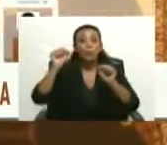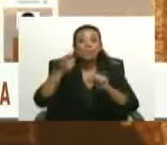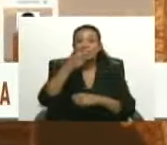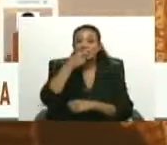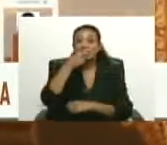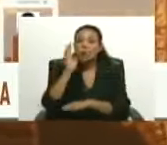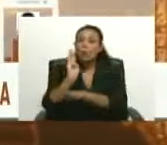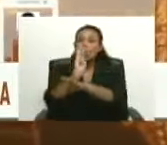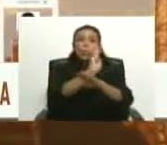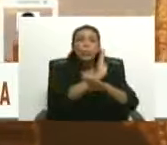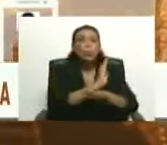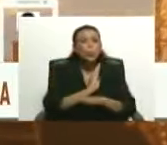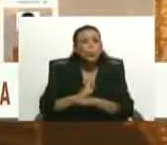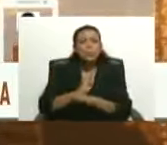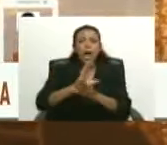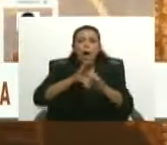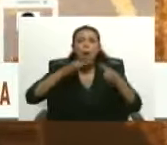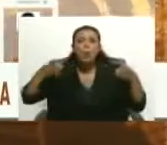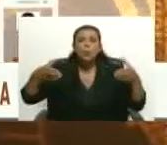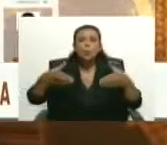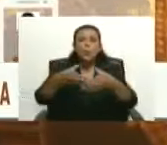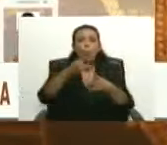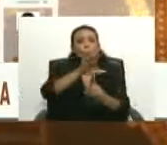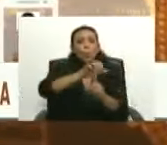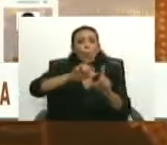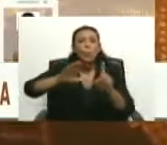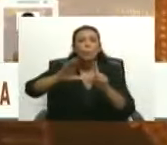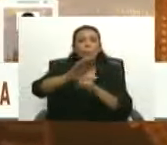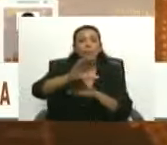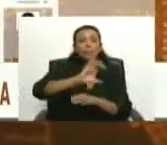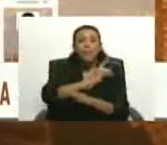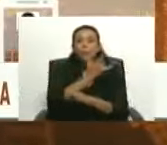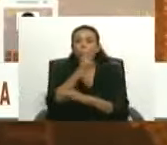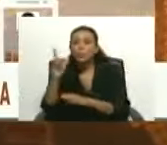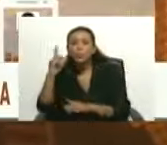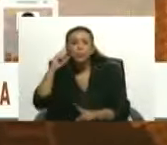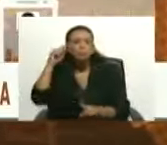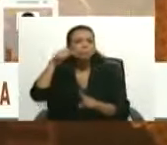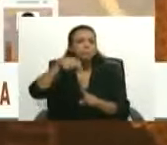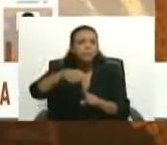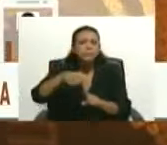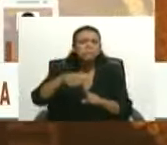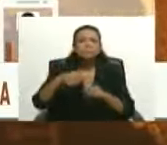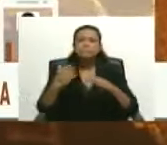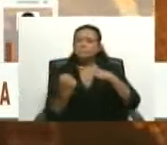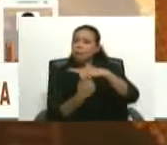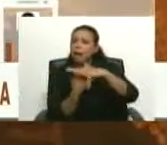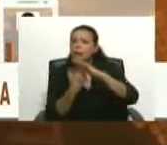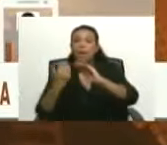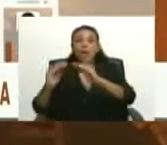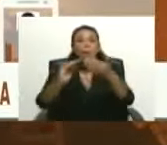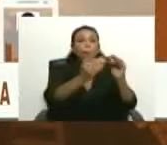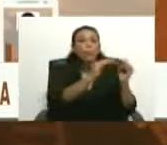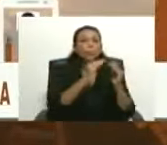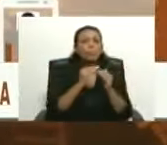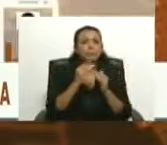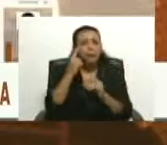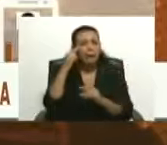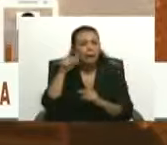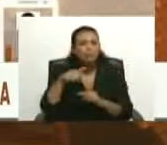Verde para un ecologismo propositivo, de acción, de base.